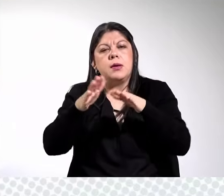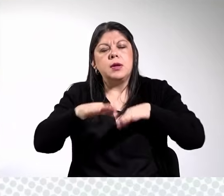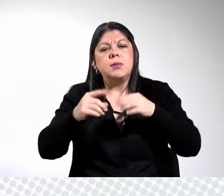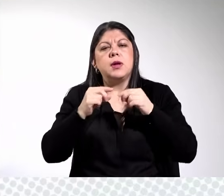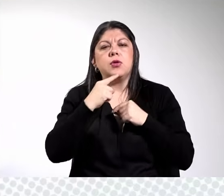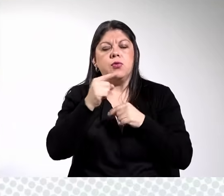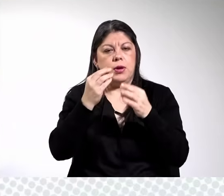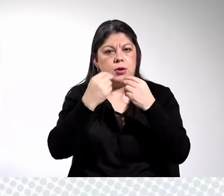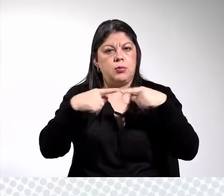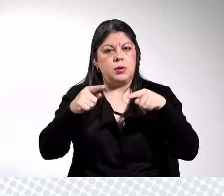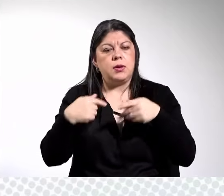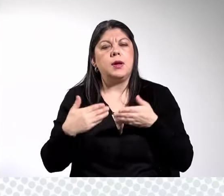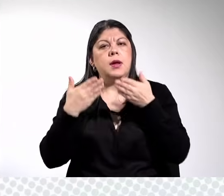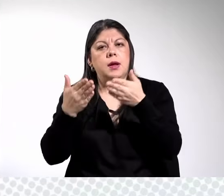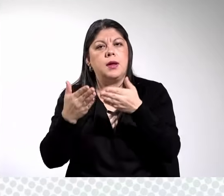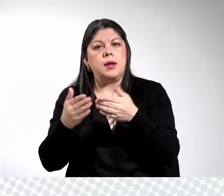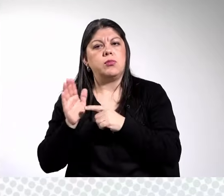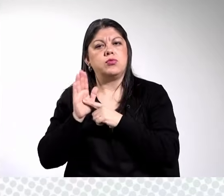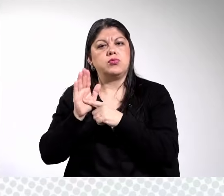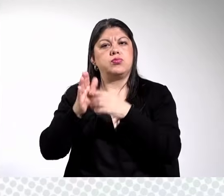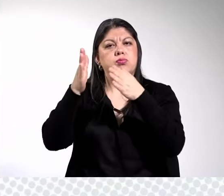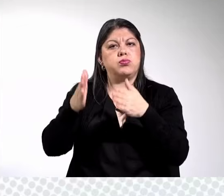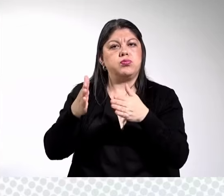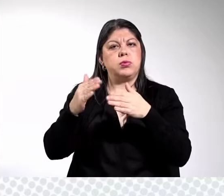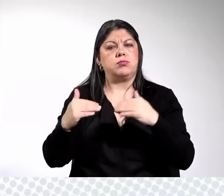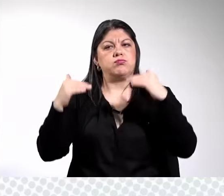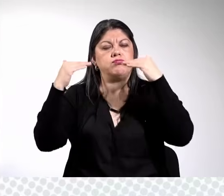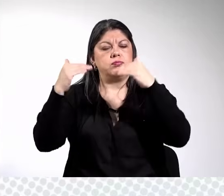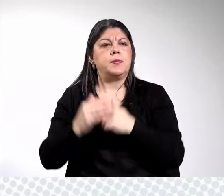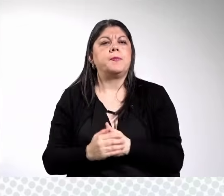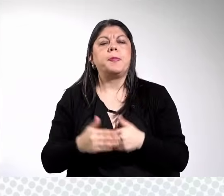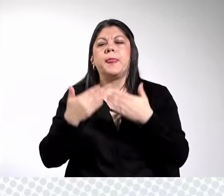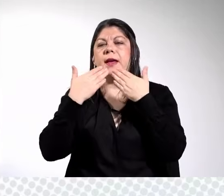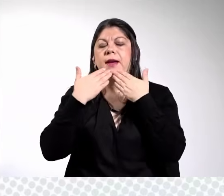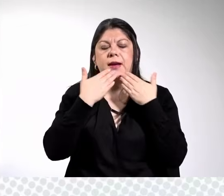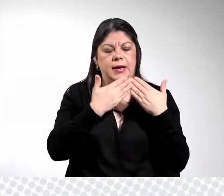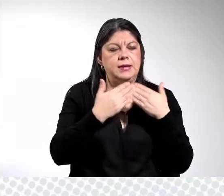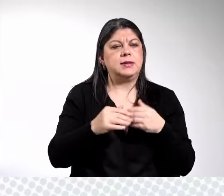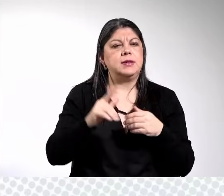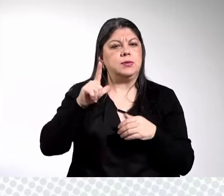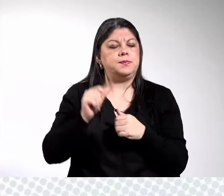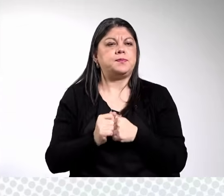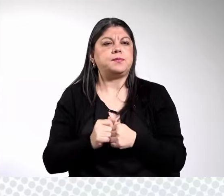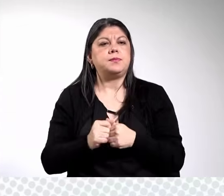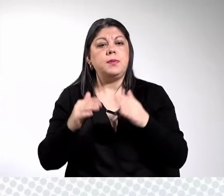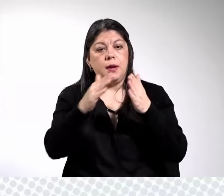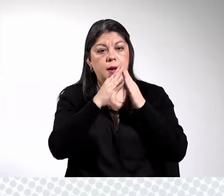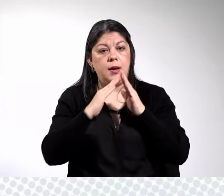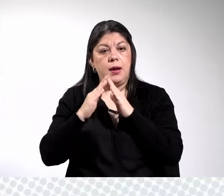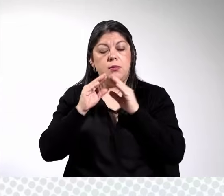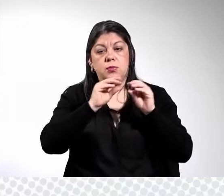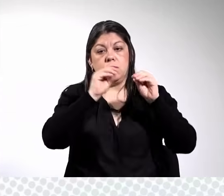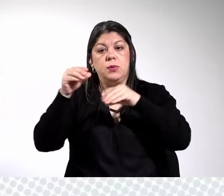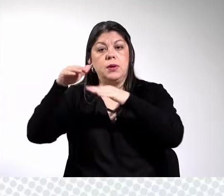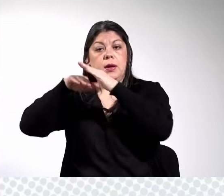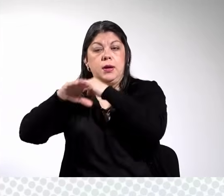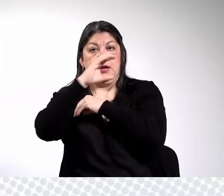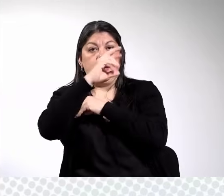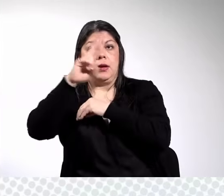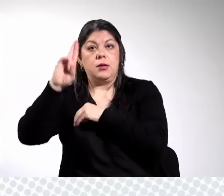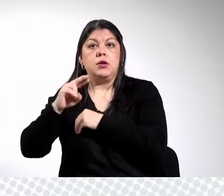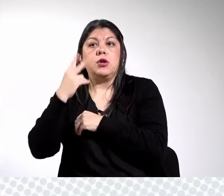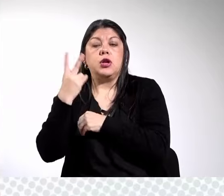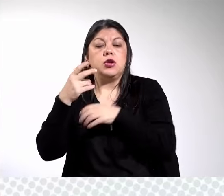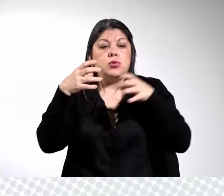por eso llevamos también esa representación al máximo nivel. Muchas gracias, Luz Mary. La población migrante se ve hoy frente a dos